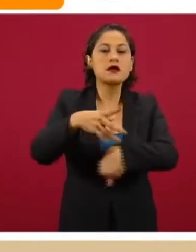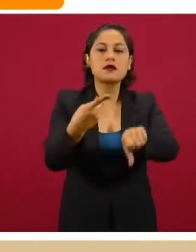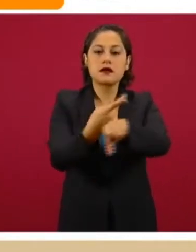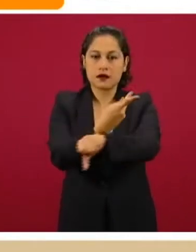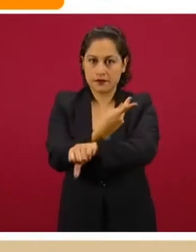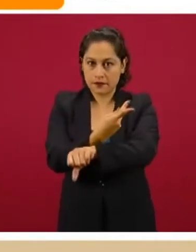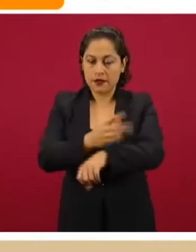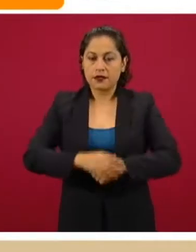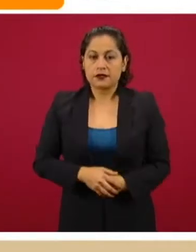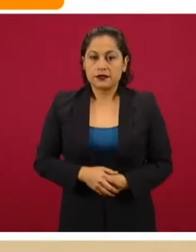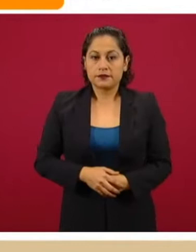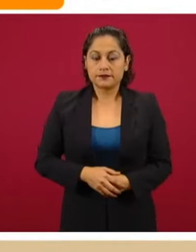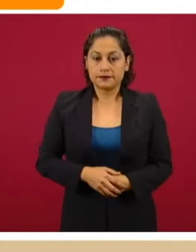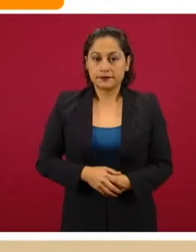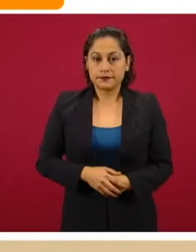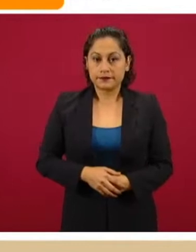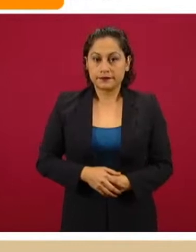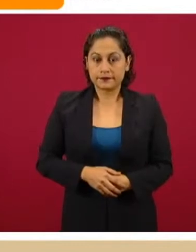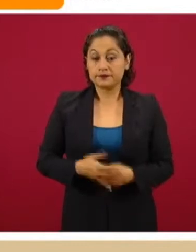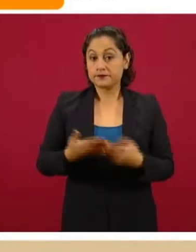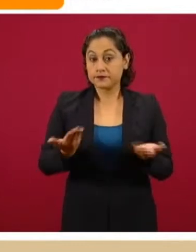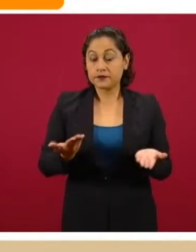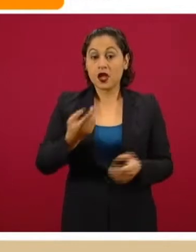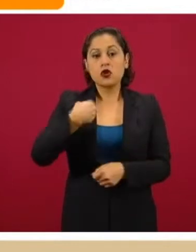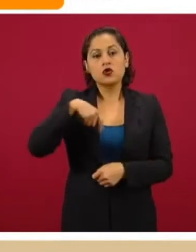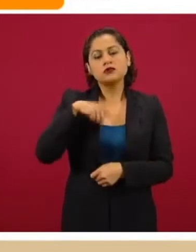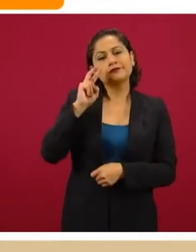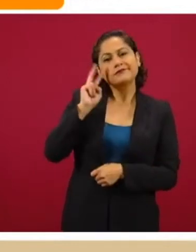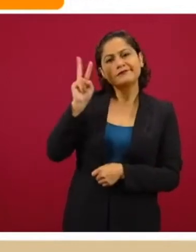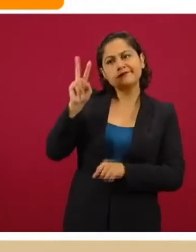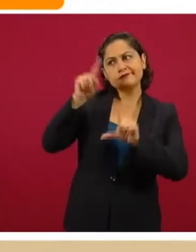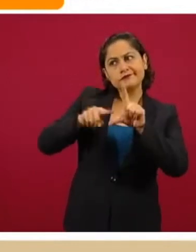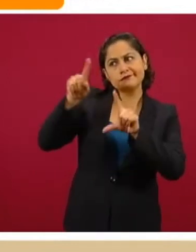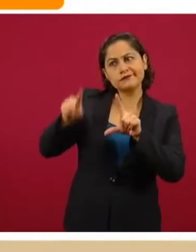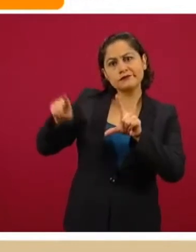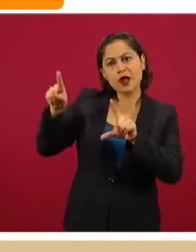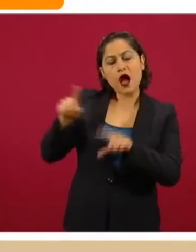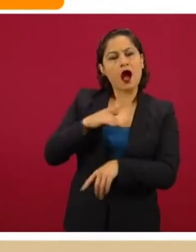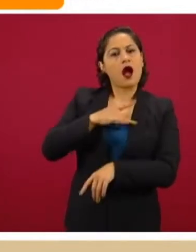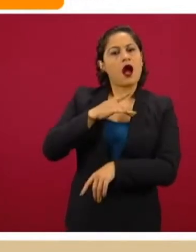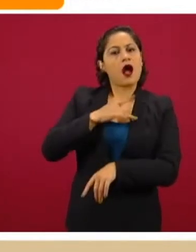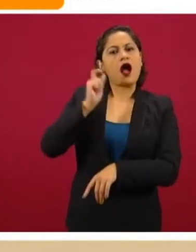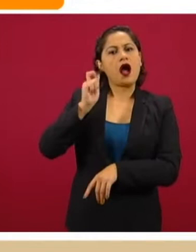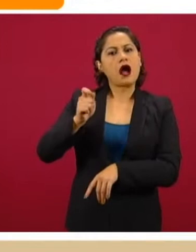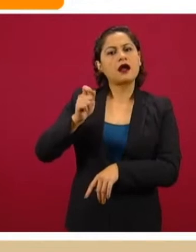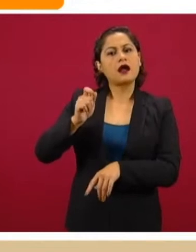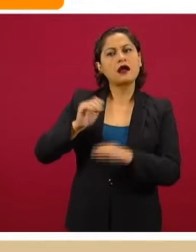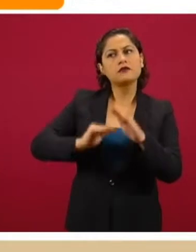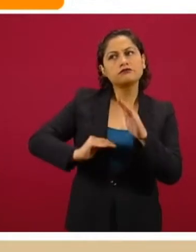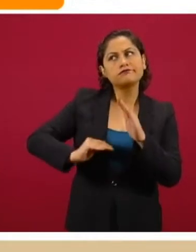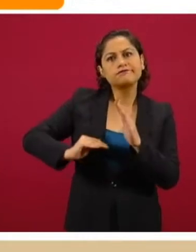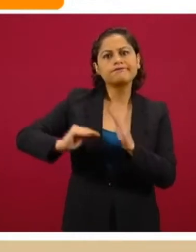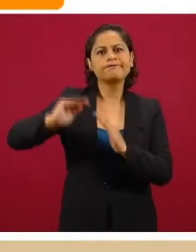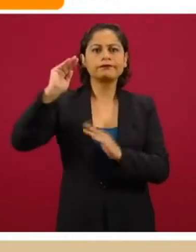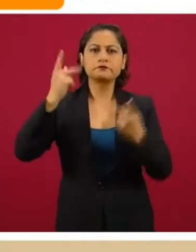y no necesariamente debemos albergar la expectativa de que solamente suba en un momento dado la frecuencia de los